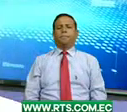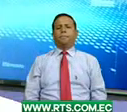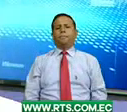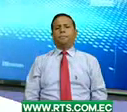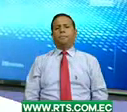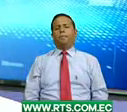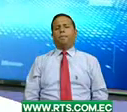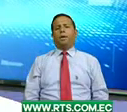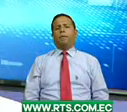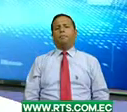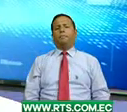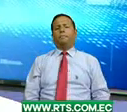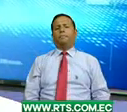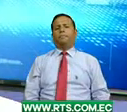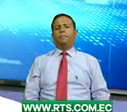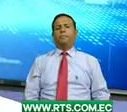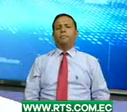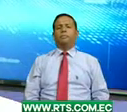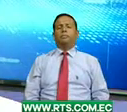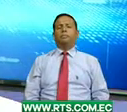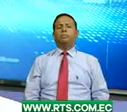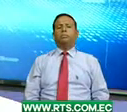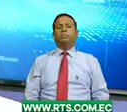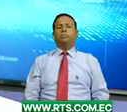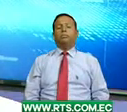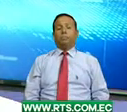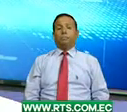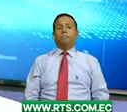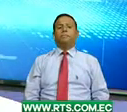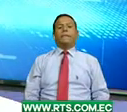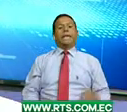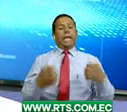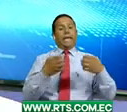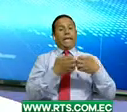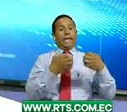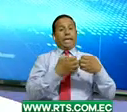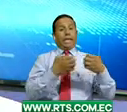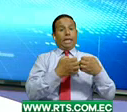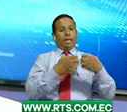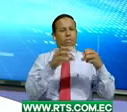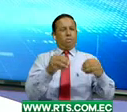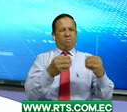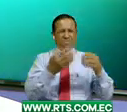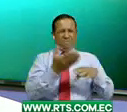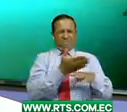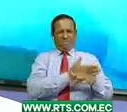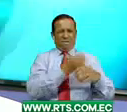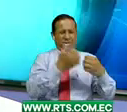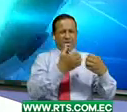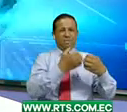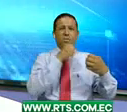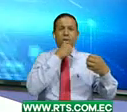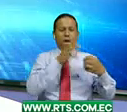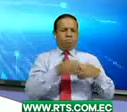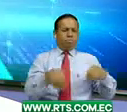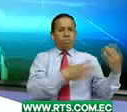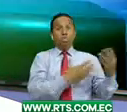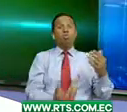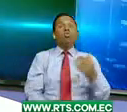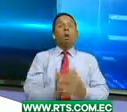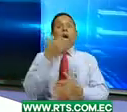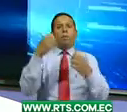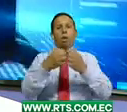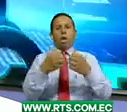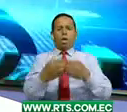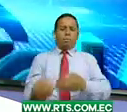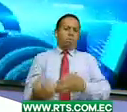Con el reemplazo de equipos y un mantenimiento emergente, el acueducto La Esperanza cumplió su primera semana de